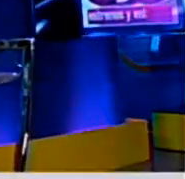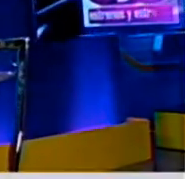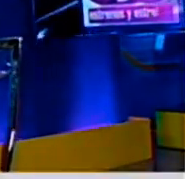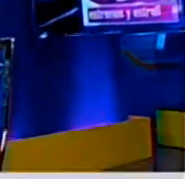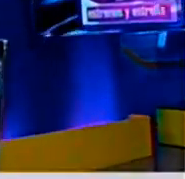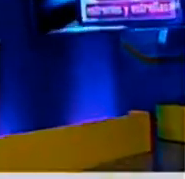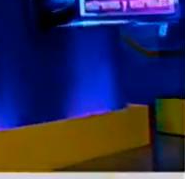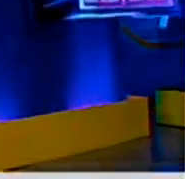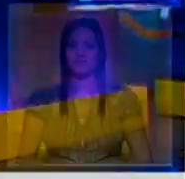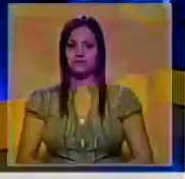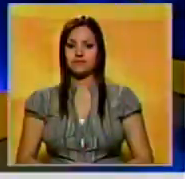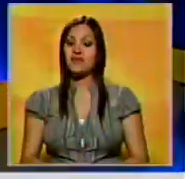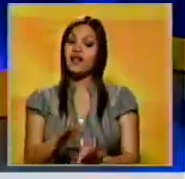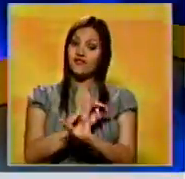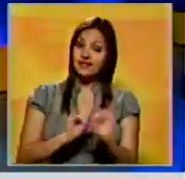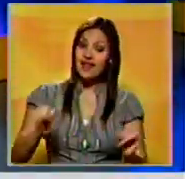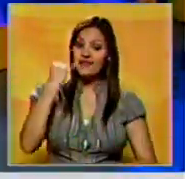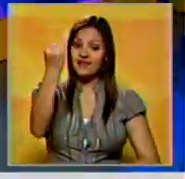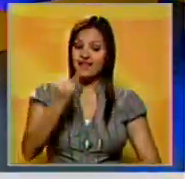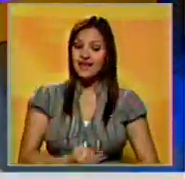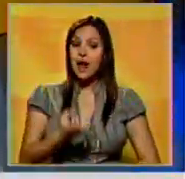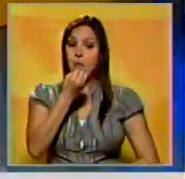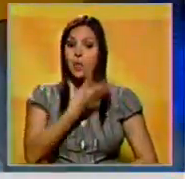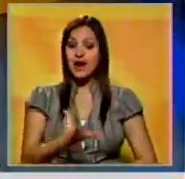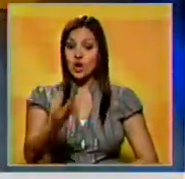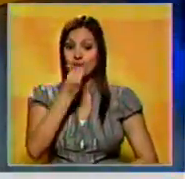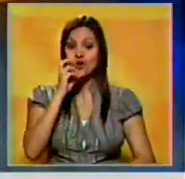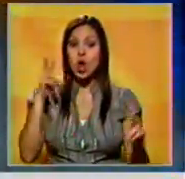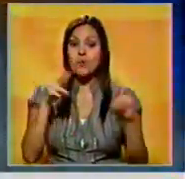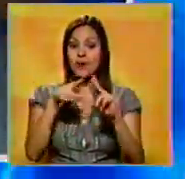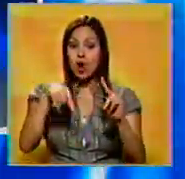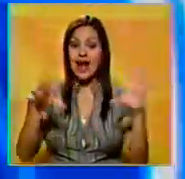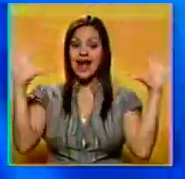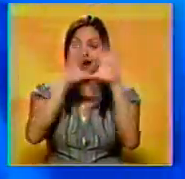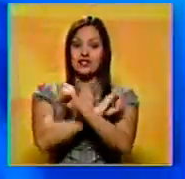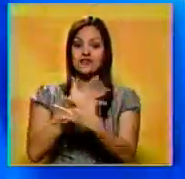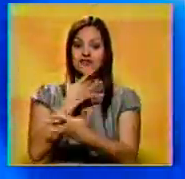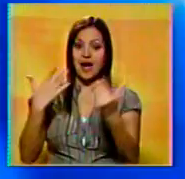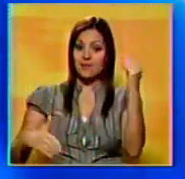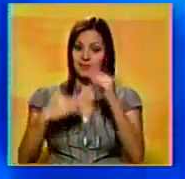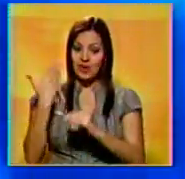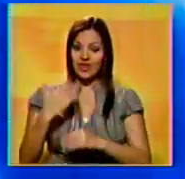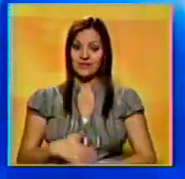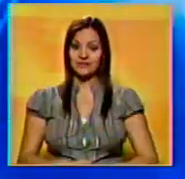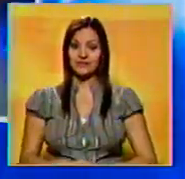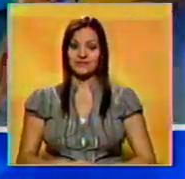De esta manera llegamos al final. Yo soy Federica Guzmán. Que tengan buen provecho y los espero esta noche aquí en Estrenos y Estrellas.